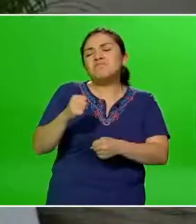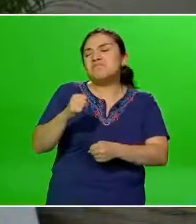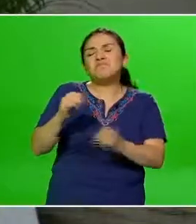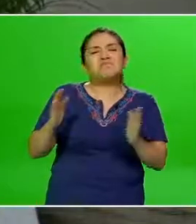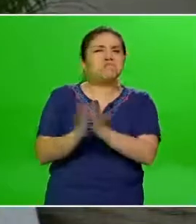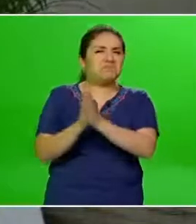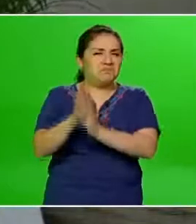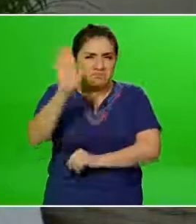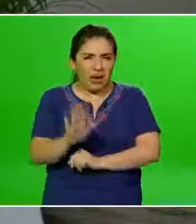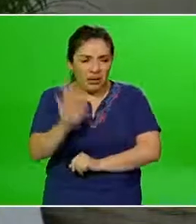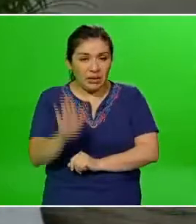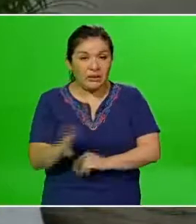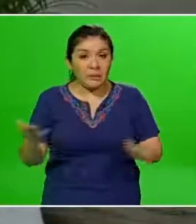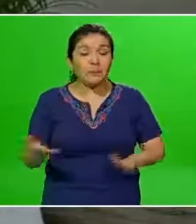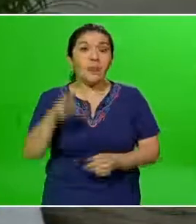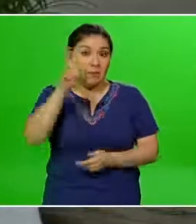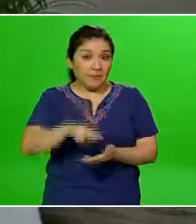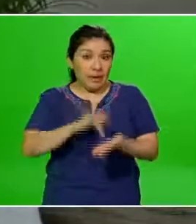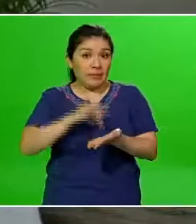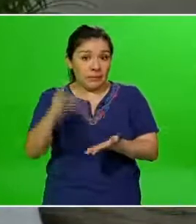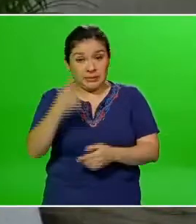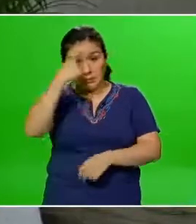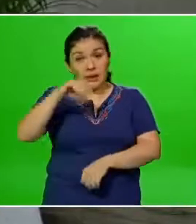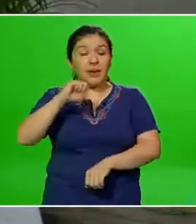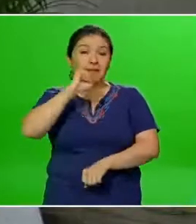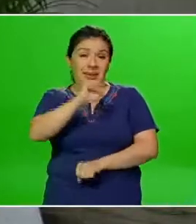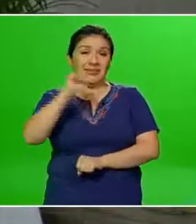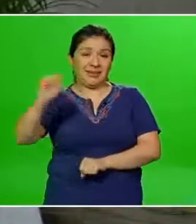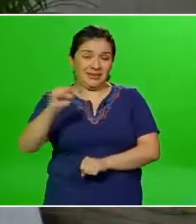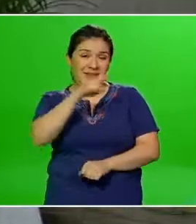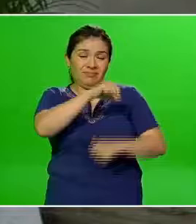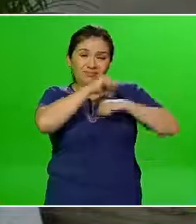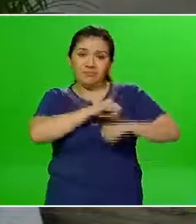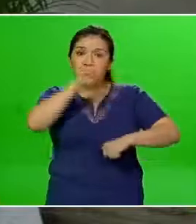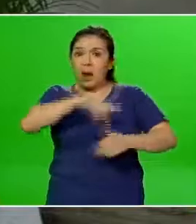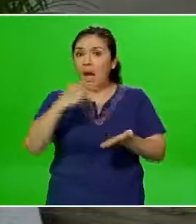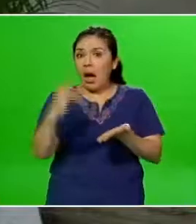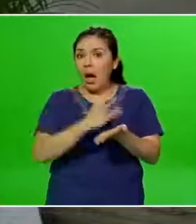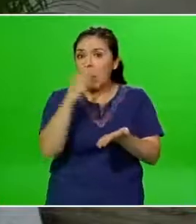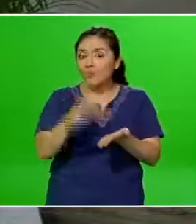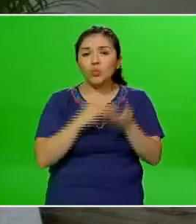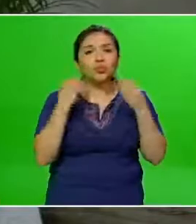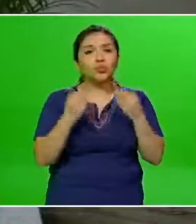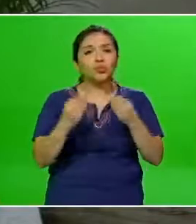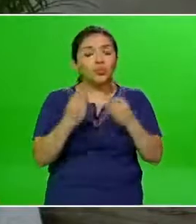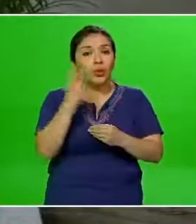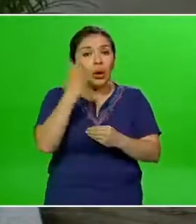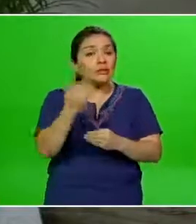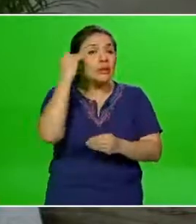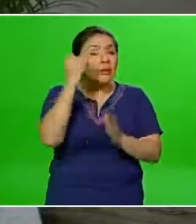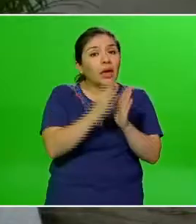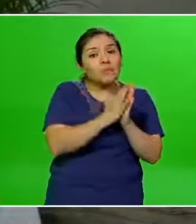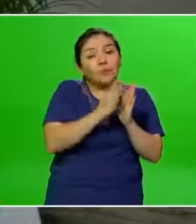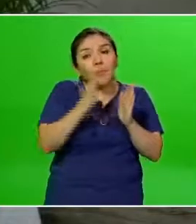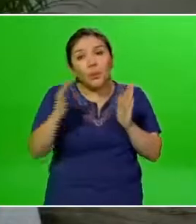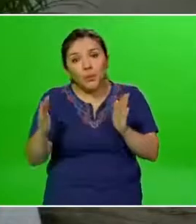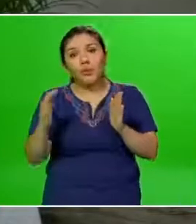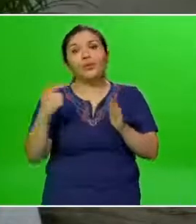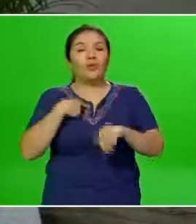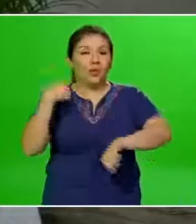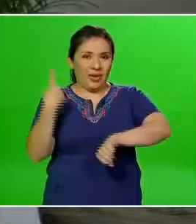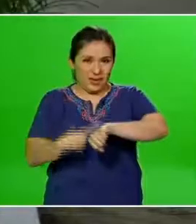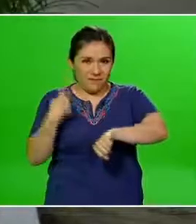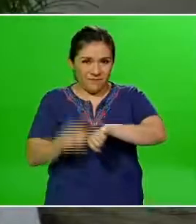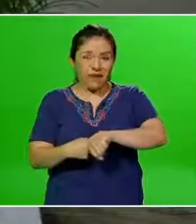fallecer. Le doy las gracias a la Secretaría de Salud por su gran apoyo que me brindaron durante este